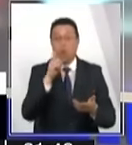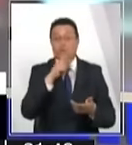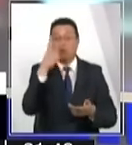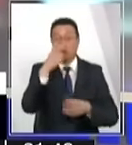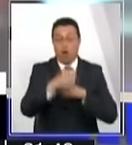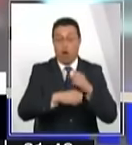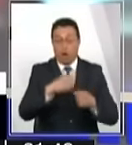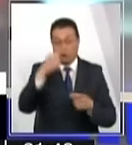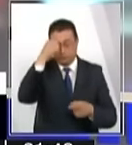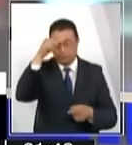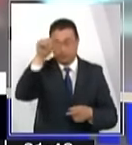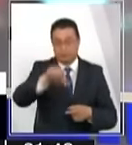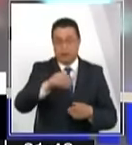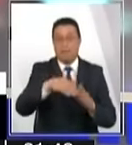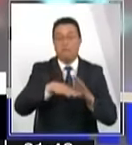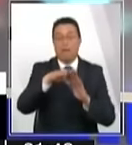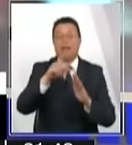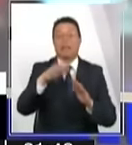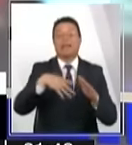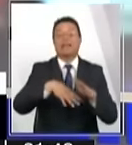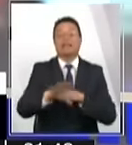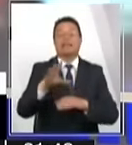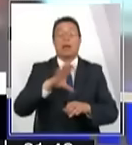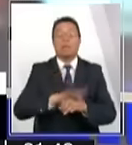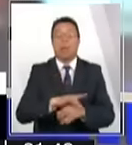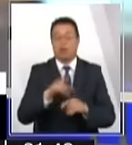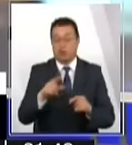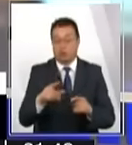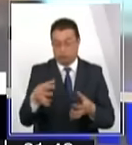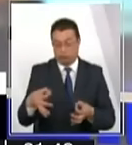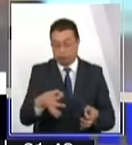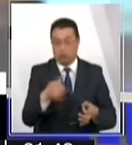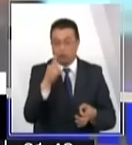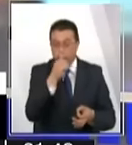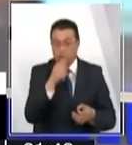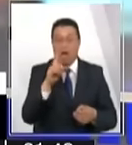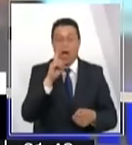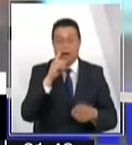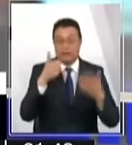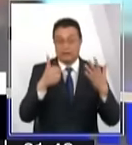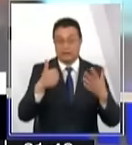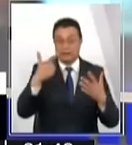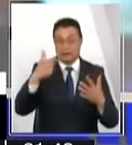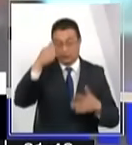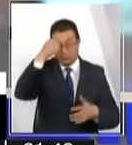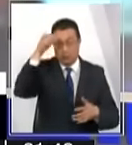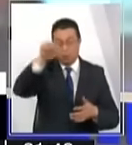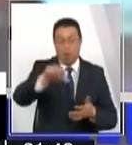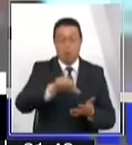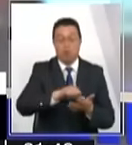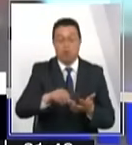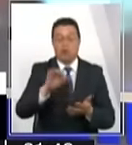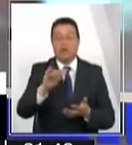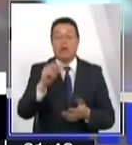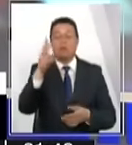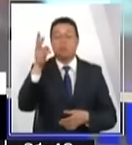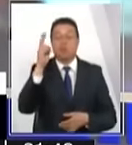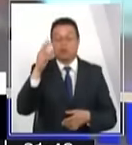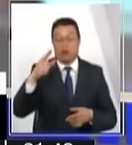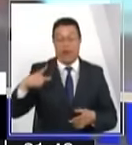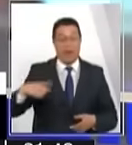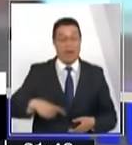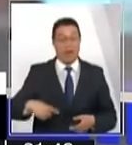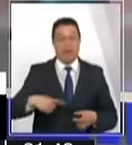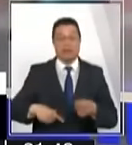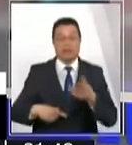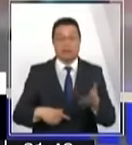condenado penas de cárcel a más de 15 médicos por uso irregular de dicho documento hay 67 sanciones de multas y prohibiciones de emitir licencias médicas